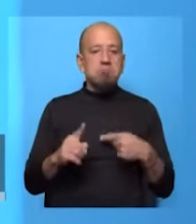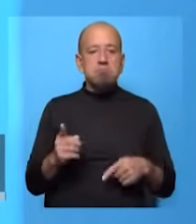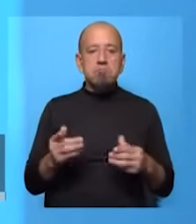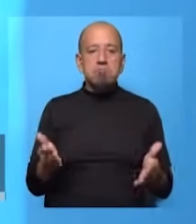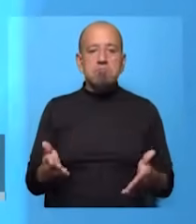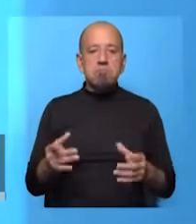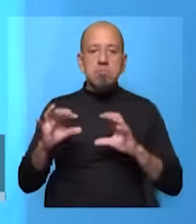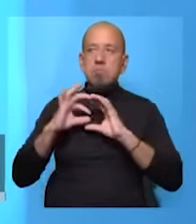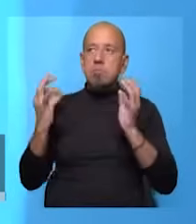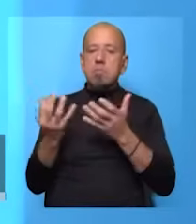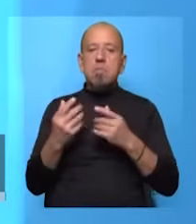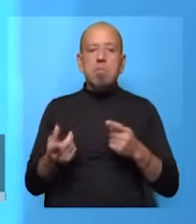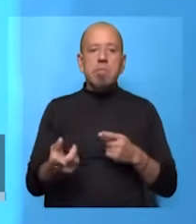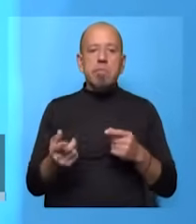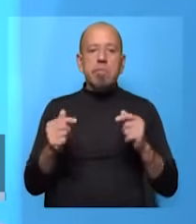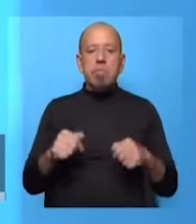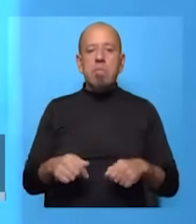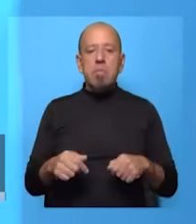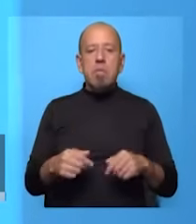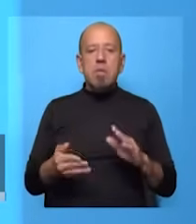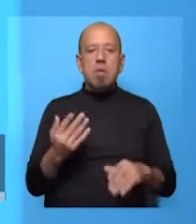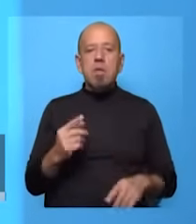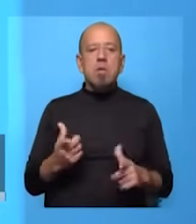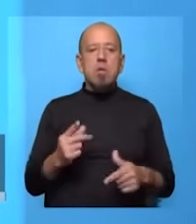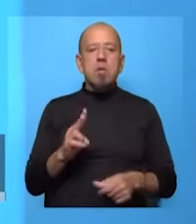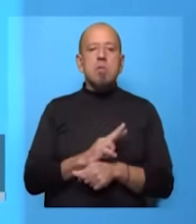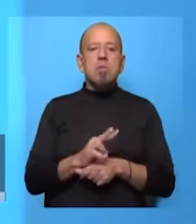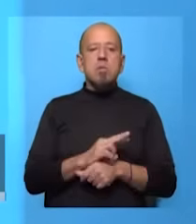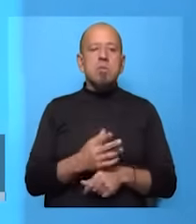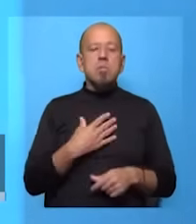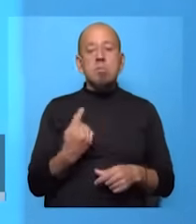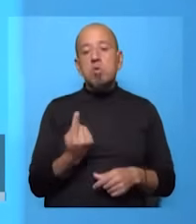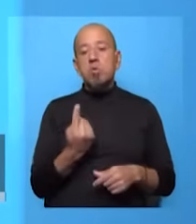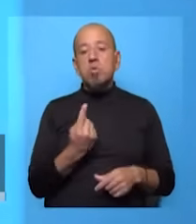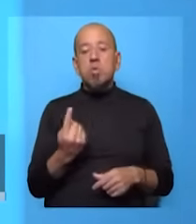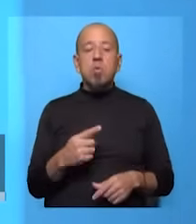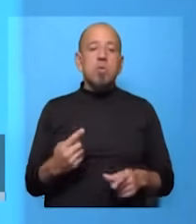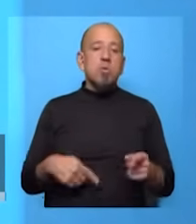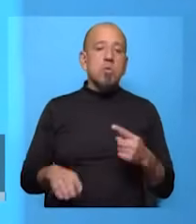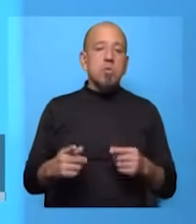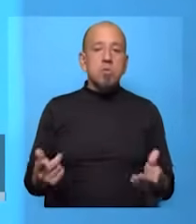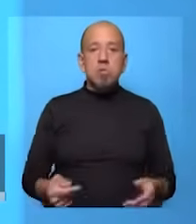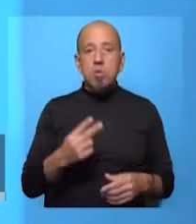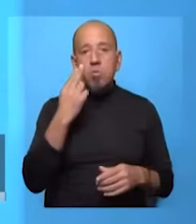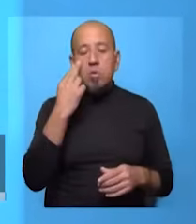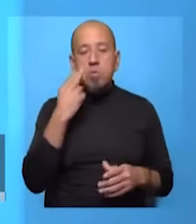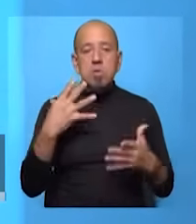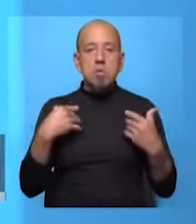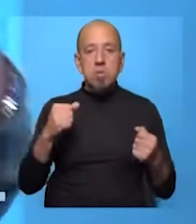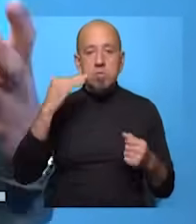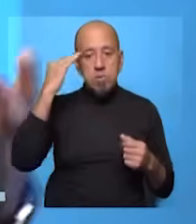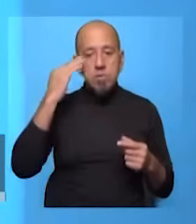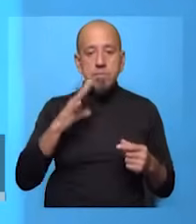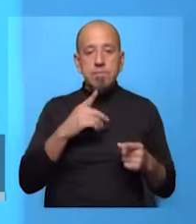mejor en el mundo no estamos mejor entre cas estamos más inseguros estamos más solos la soledad los problemas de la Salud Mental hay un